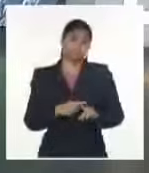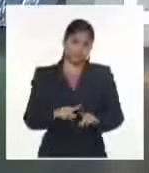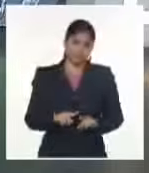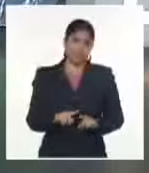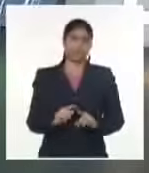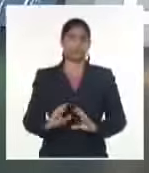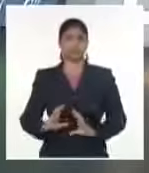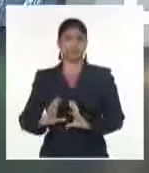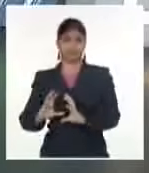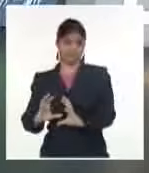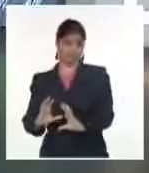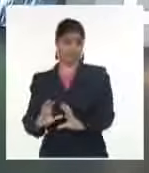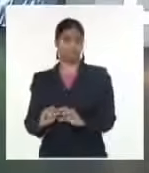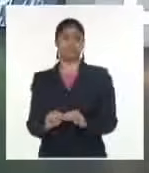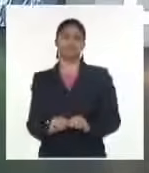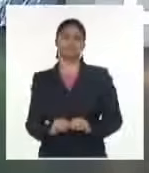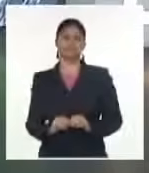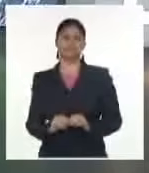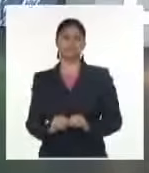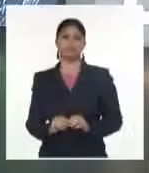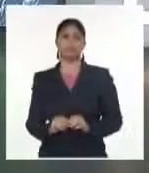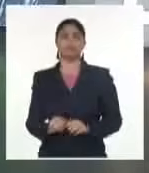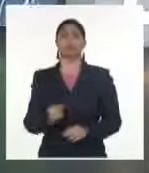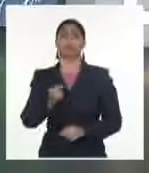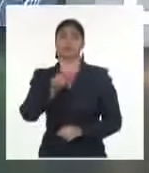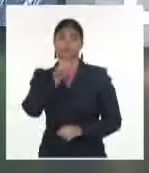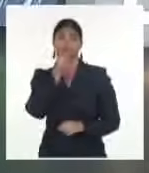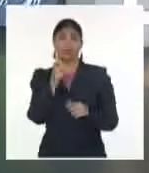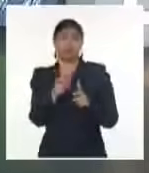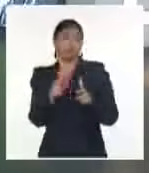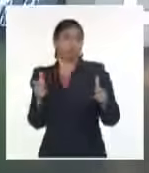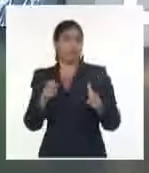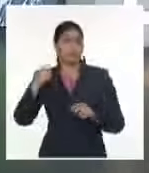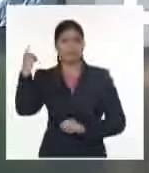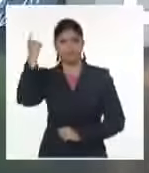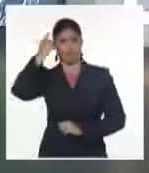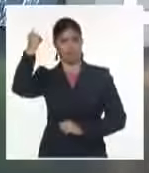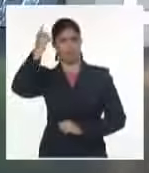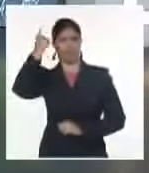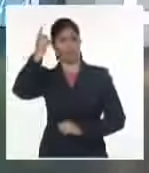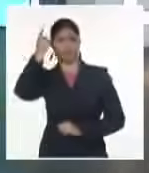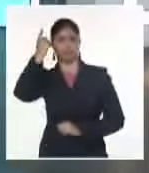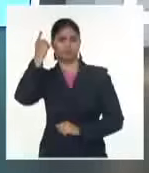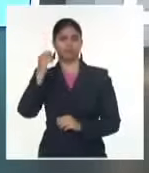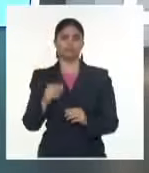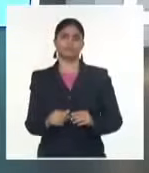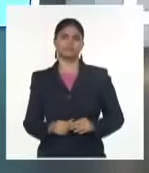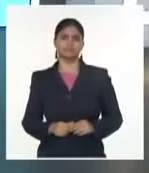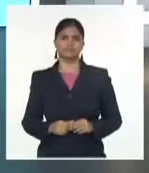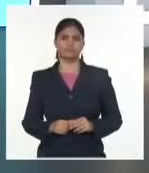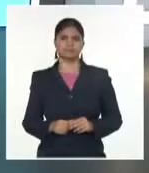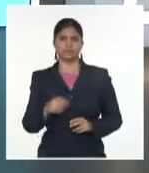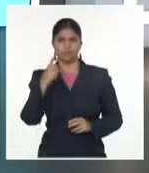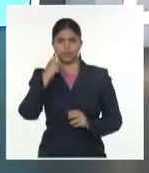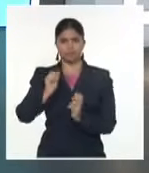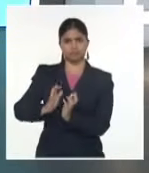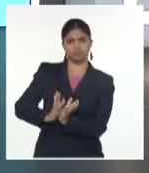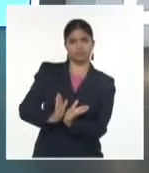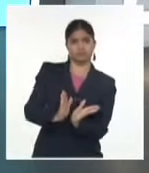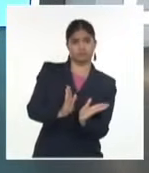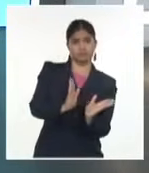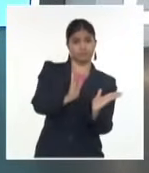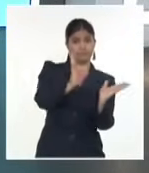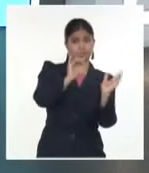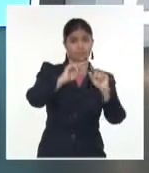oeste-noroeste, como le decía, adentrándose en el Mar Caribe, muy probablemente como un huracán de gran intensidad. Los modelos de pronósticos indican pues bastante